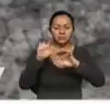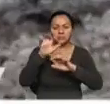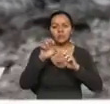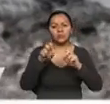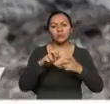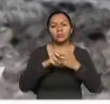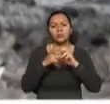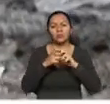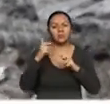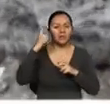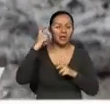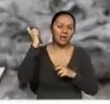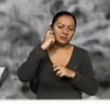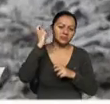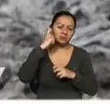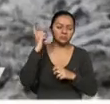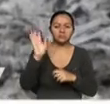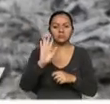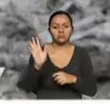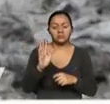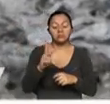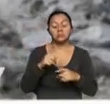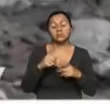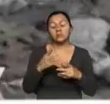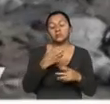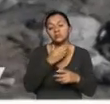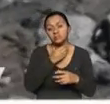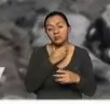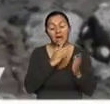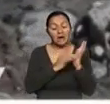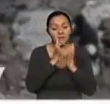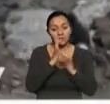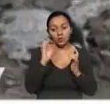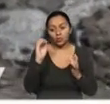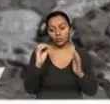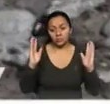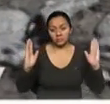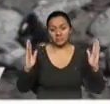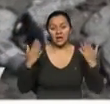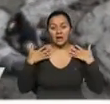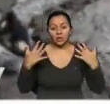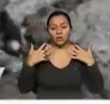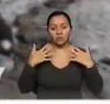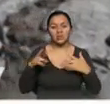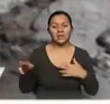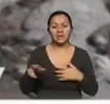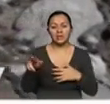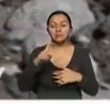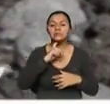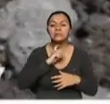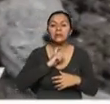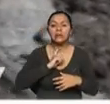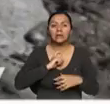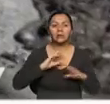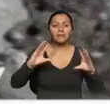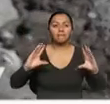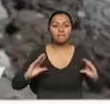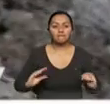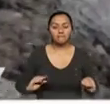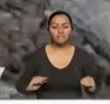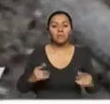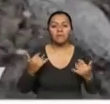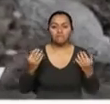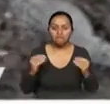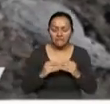los ataques de los buitres. Durante el verano, entre abril y octubre, el río Pilcomayo se seca, un fenómeno cíclico que se ha